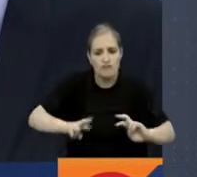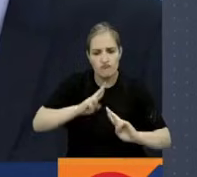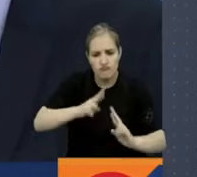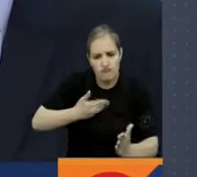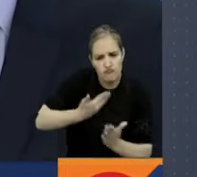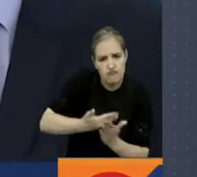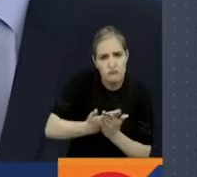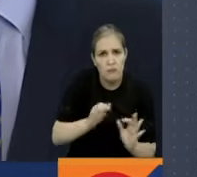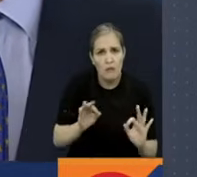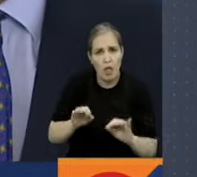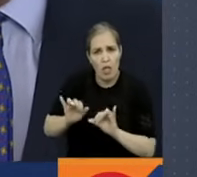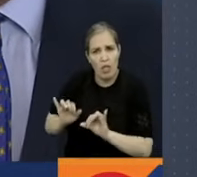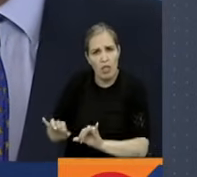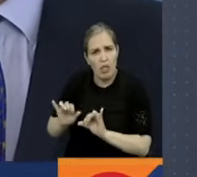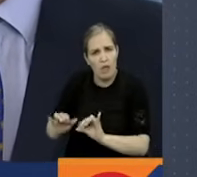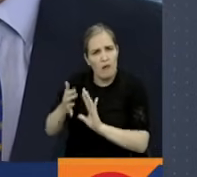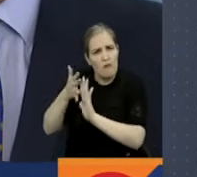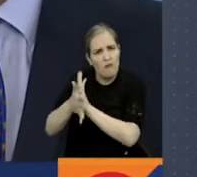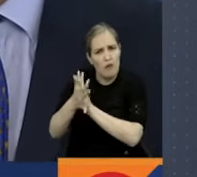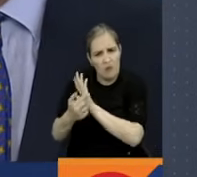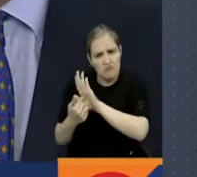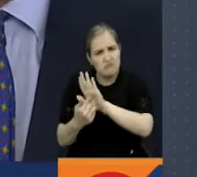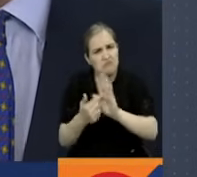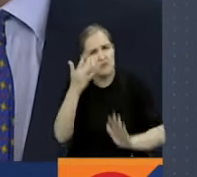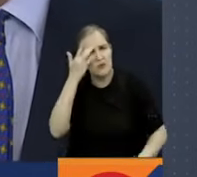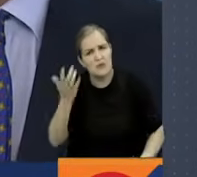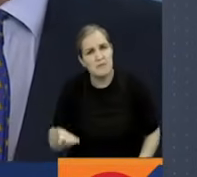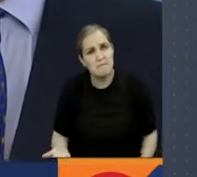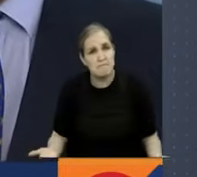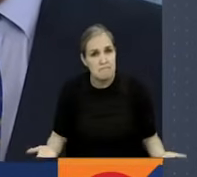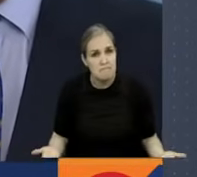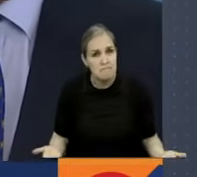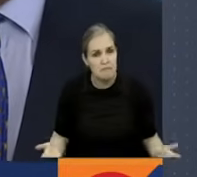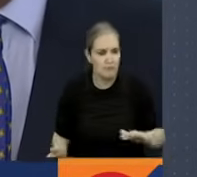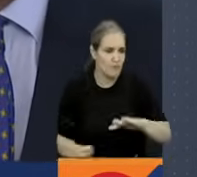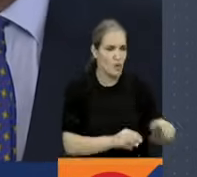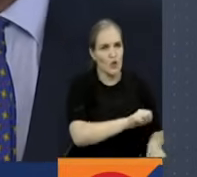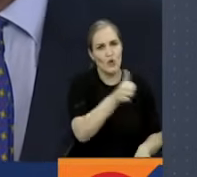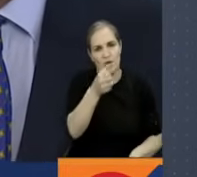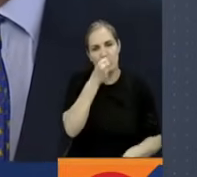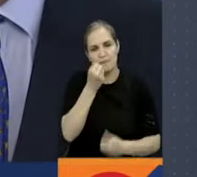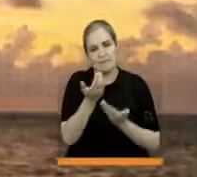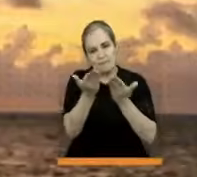consignadas en el informe que veíamos? Vamos con muchas más noticias a esta hora.